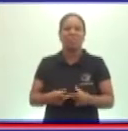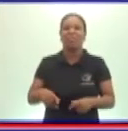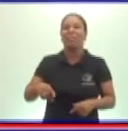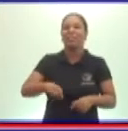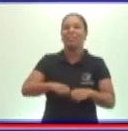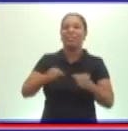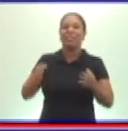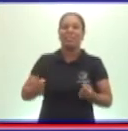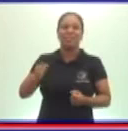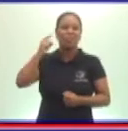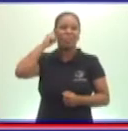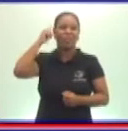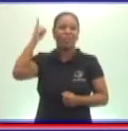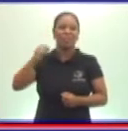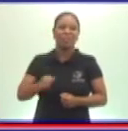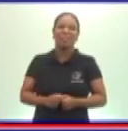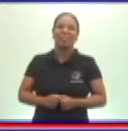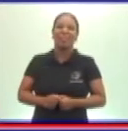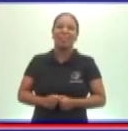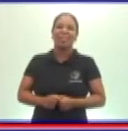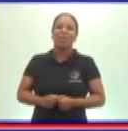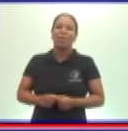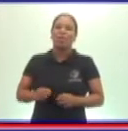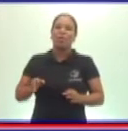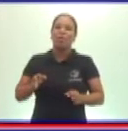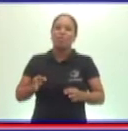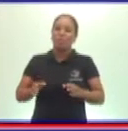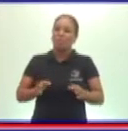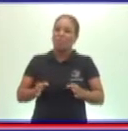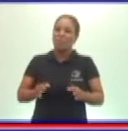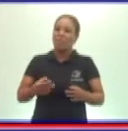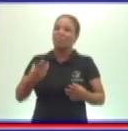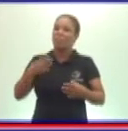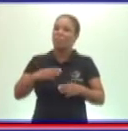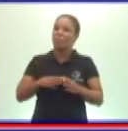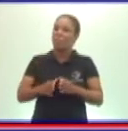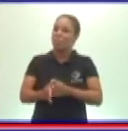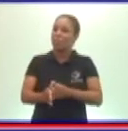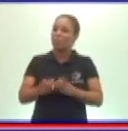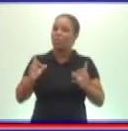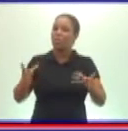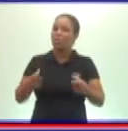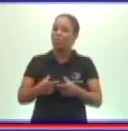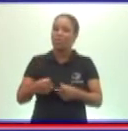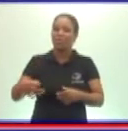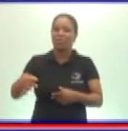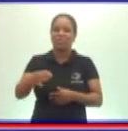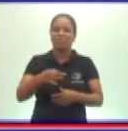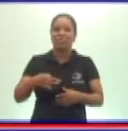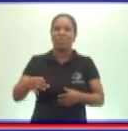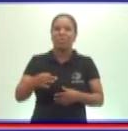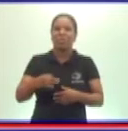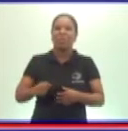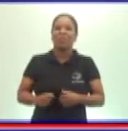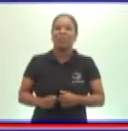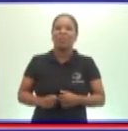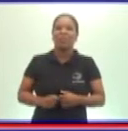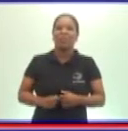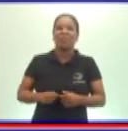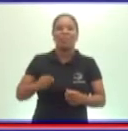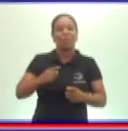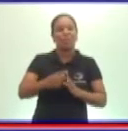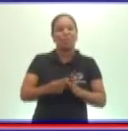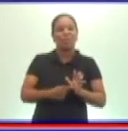ideas que, en segundo lugar, fundamenta un comportamiento político en la sociedad, que es un componente de la